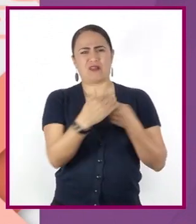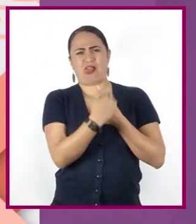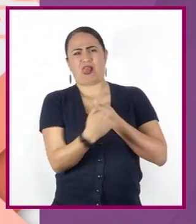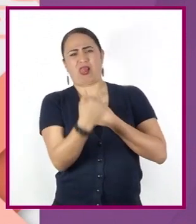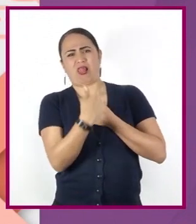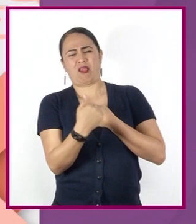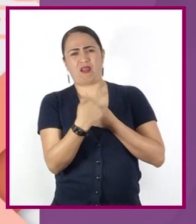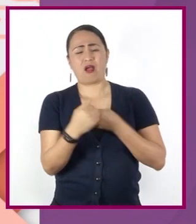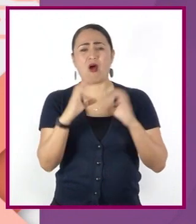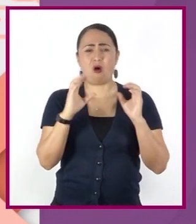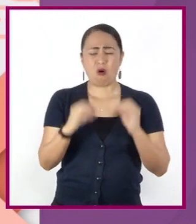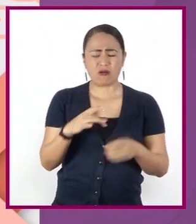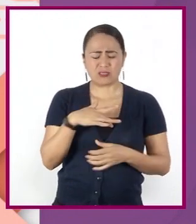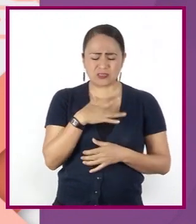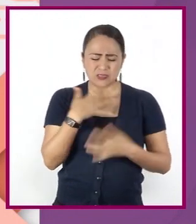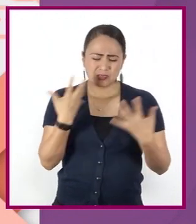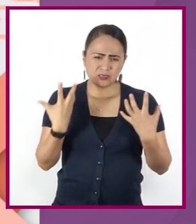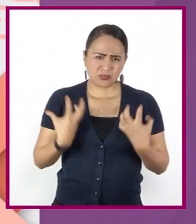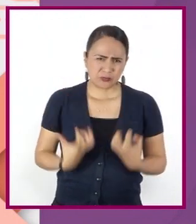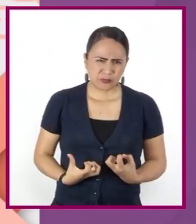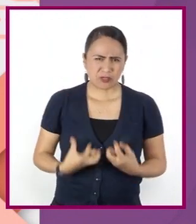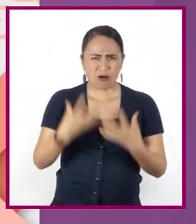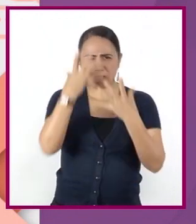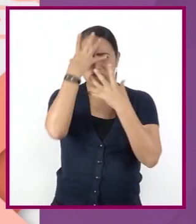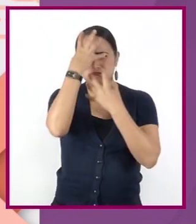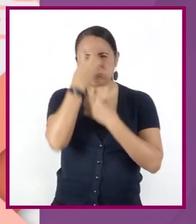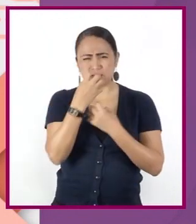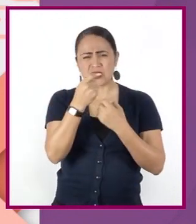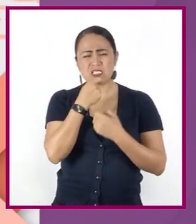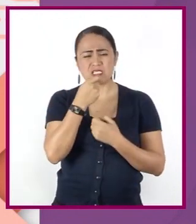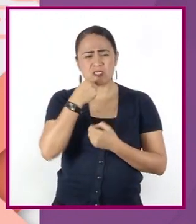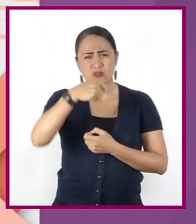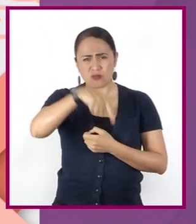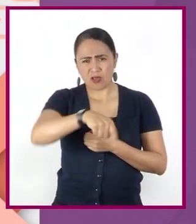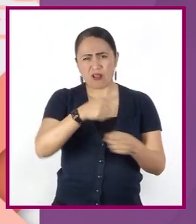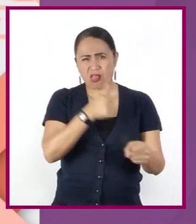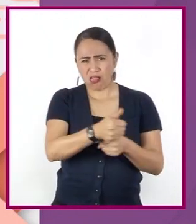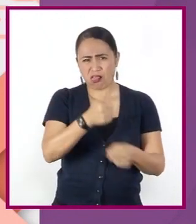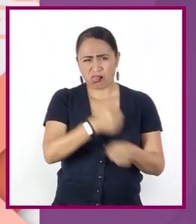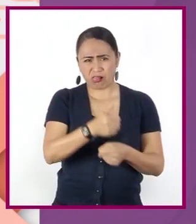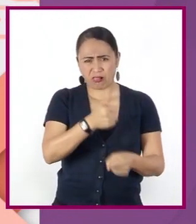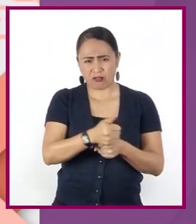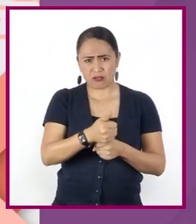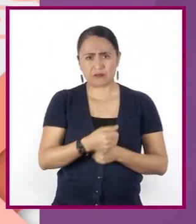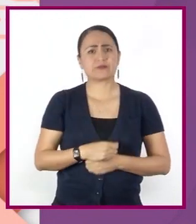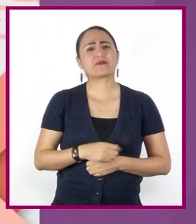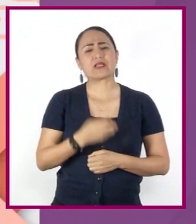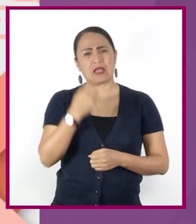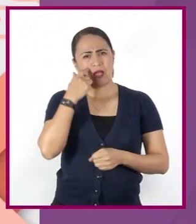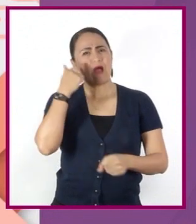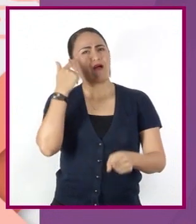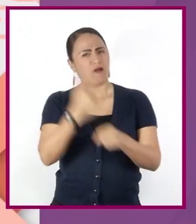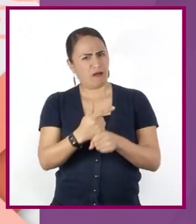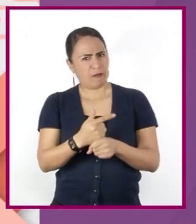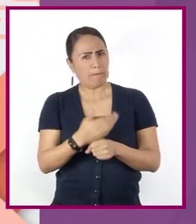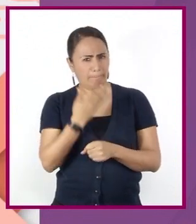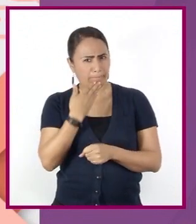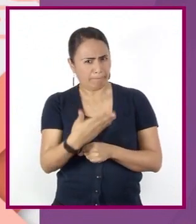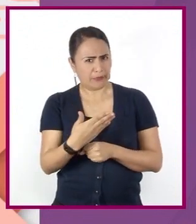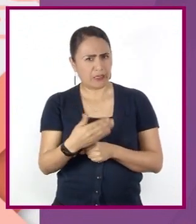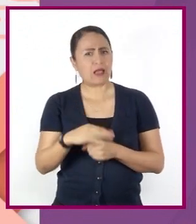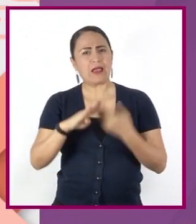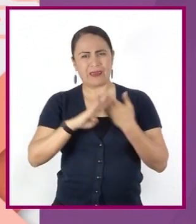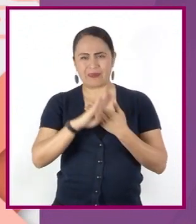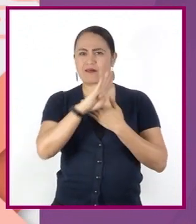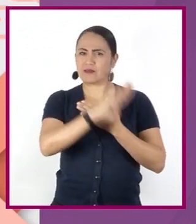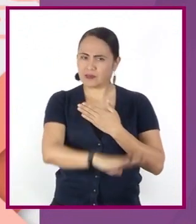el dolor, el miedo y la tristeza de un niño maltratado. Y si se identifica a tiempo, se puede prevenir el